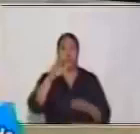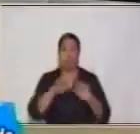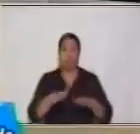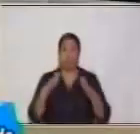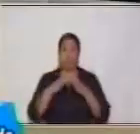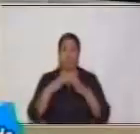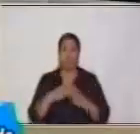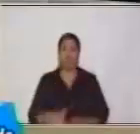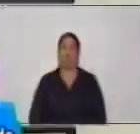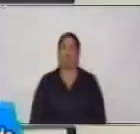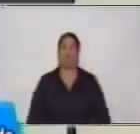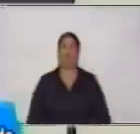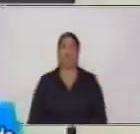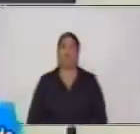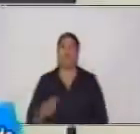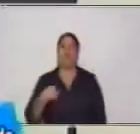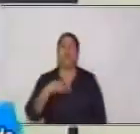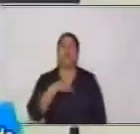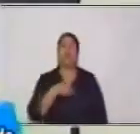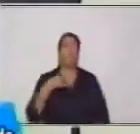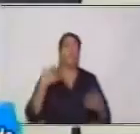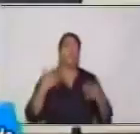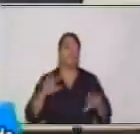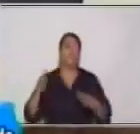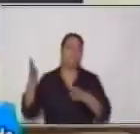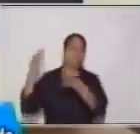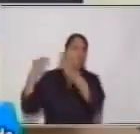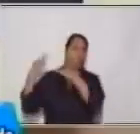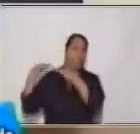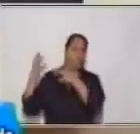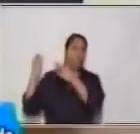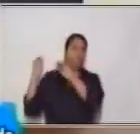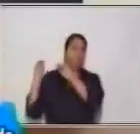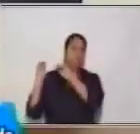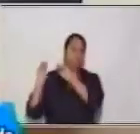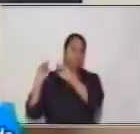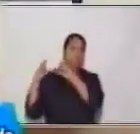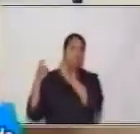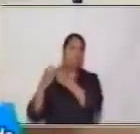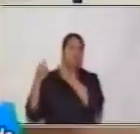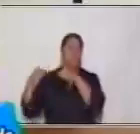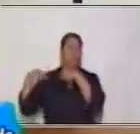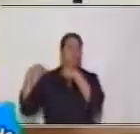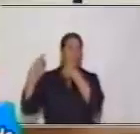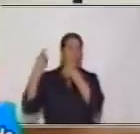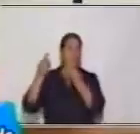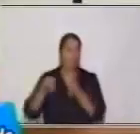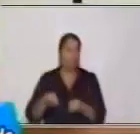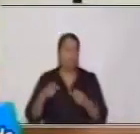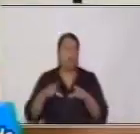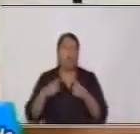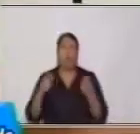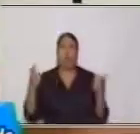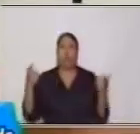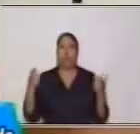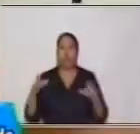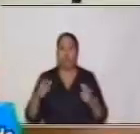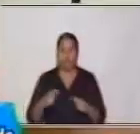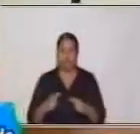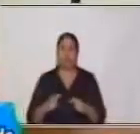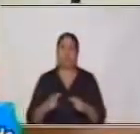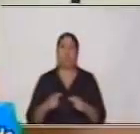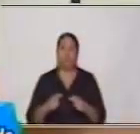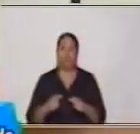casa. Nosotros hemos venido trabajando en programas anteriores lo que es la reducción de ecuaciones de primer grado.